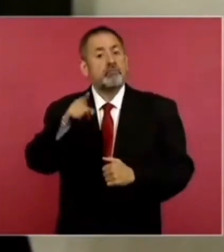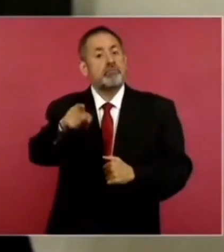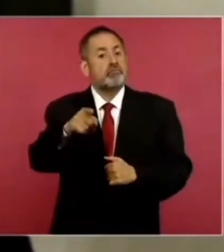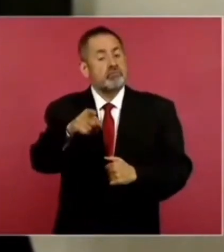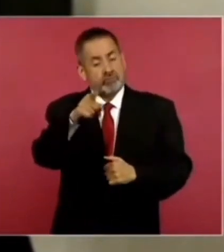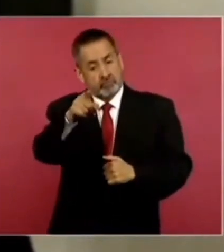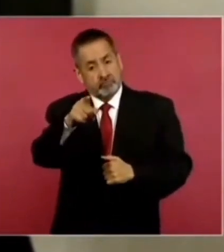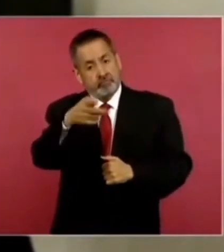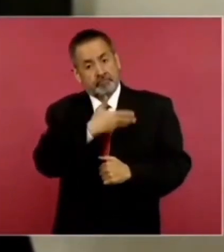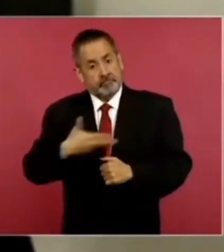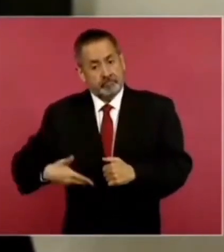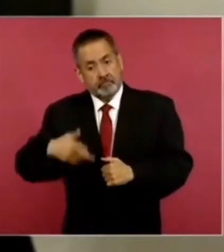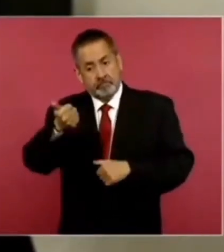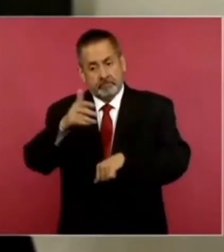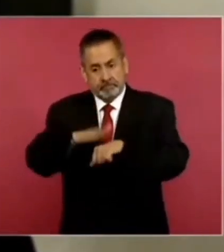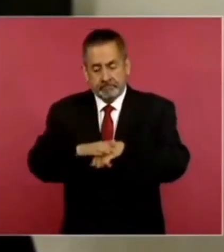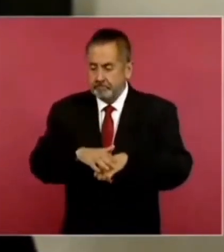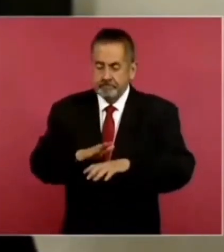decisión de